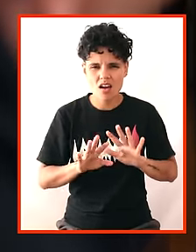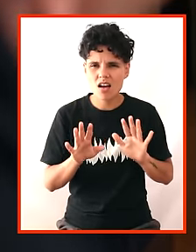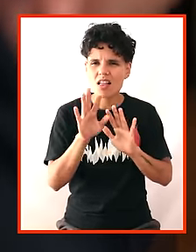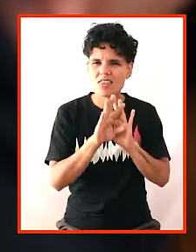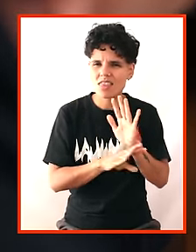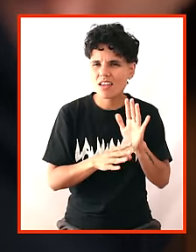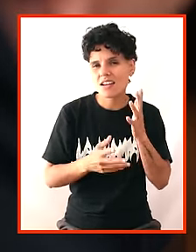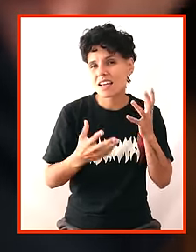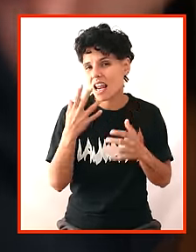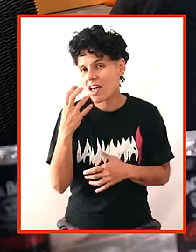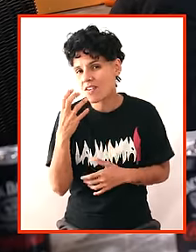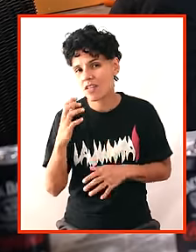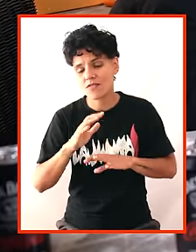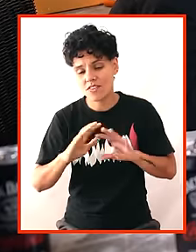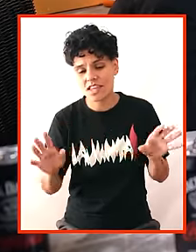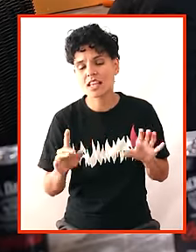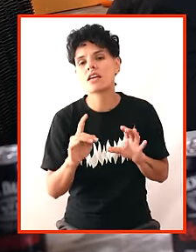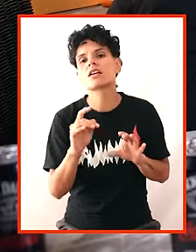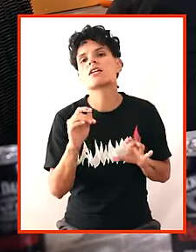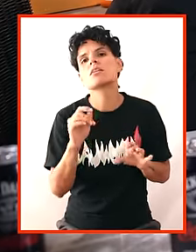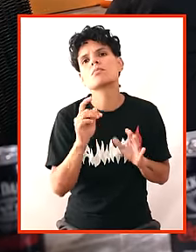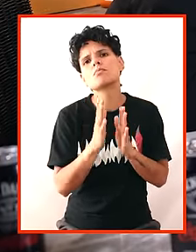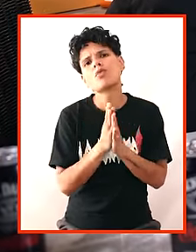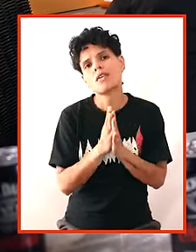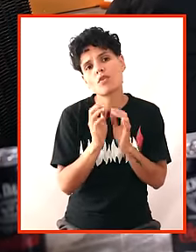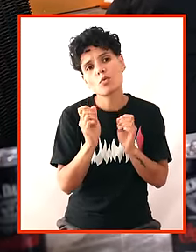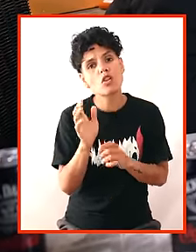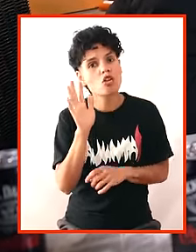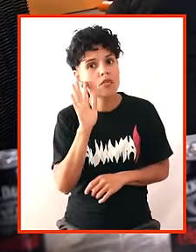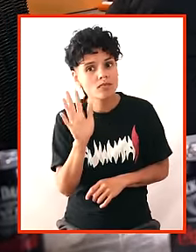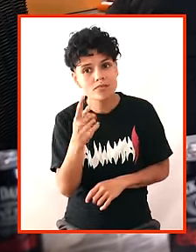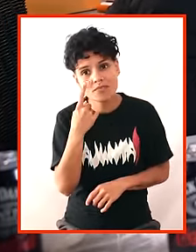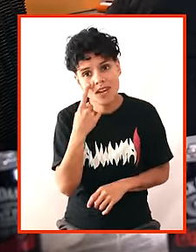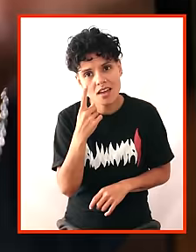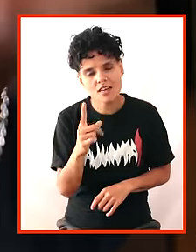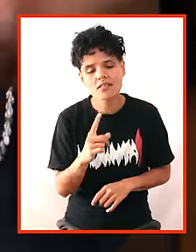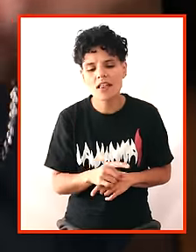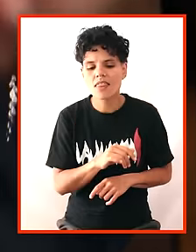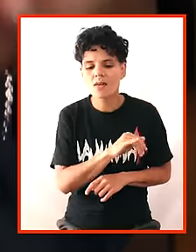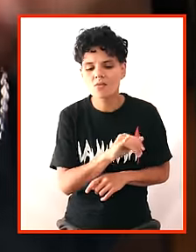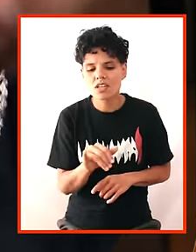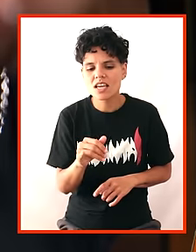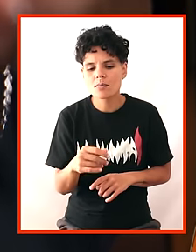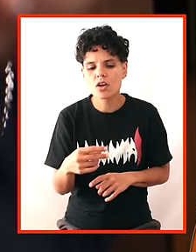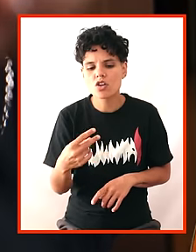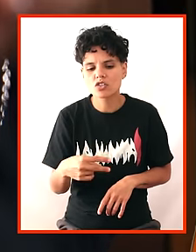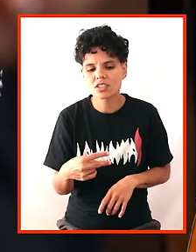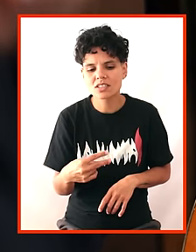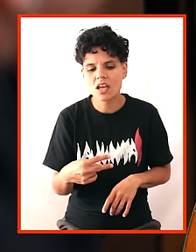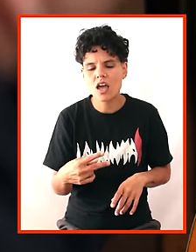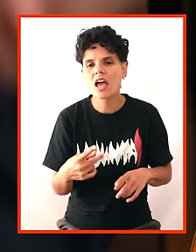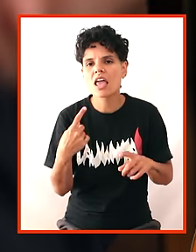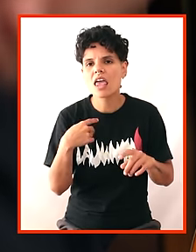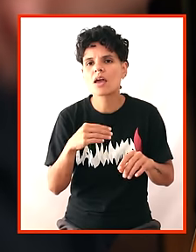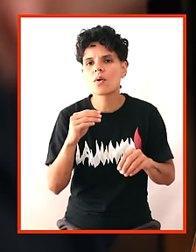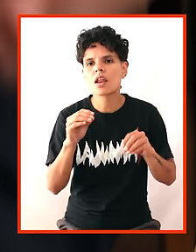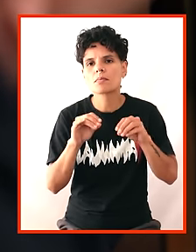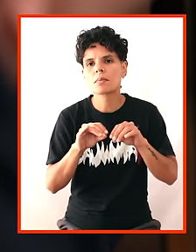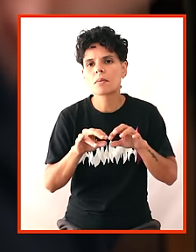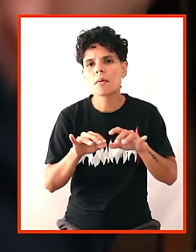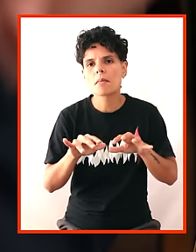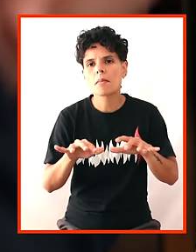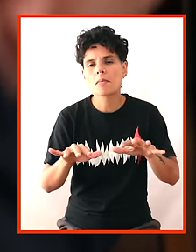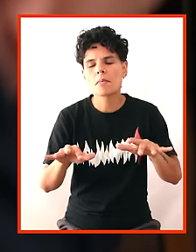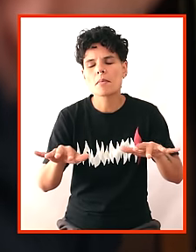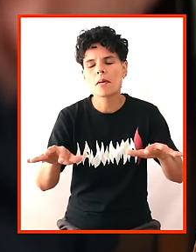disco, pidió escuchar qué es lo que estábamos haciendo. Pero fue cuando ya empezó a salir la noticia de que íbamos a hacer un disco con temas de él. Y como que empezó a